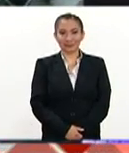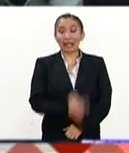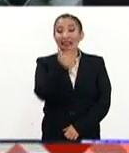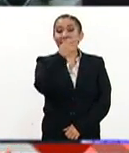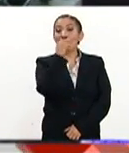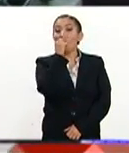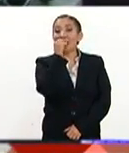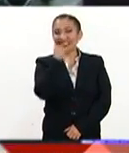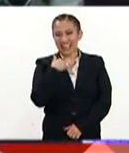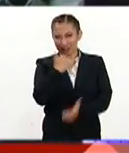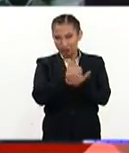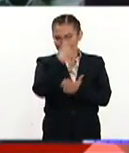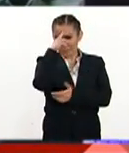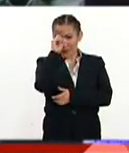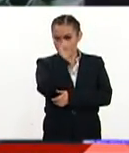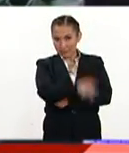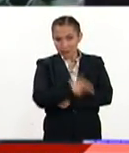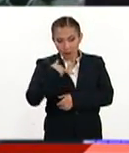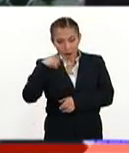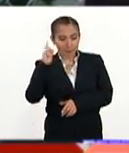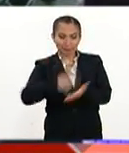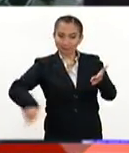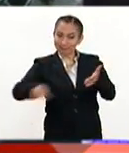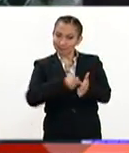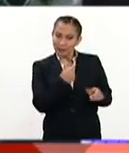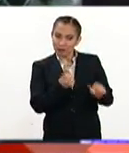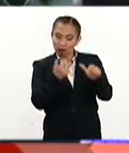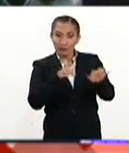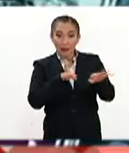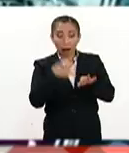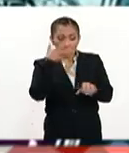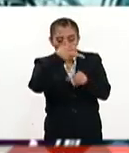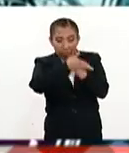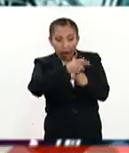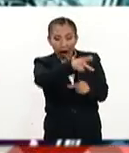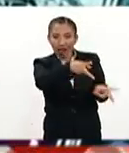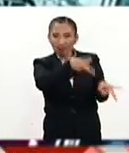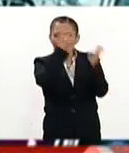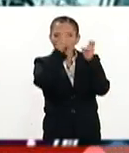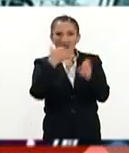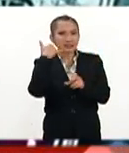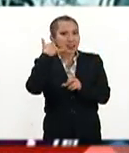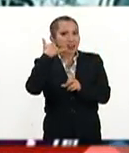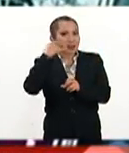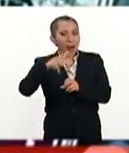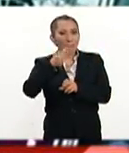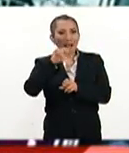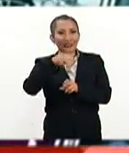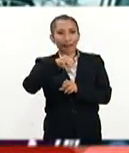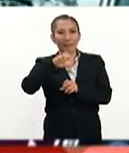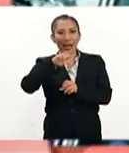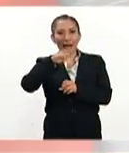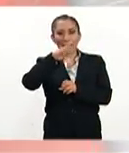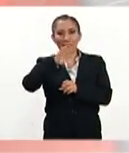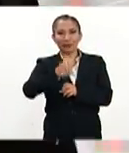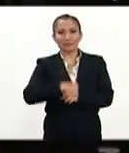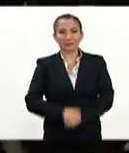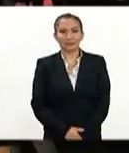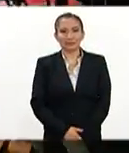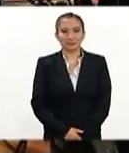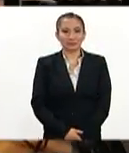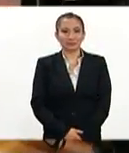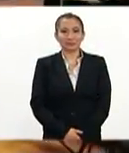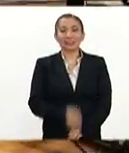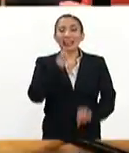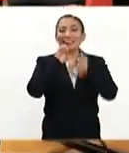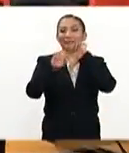7 policías de la Ciudad de México fueron suspendidos luego de ser grabados robando celulares en Plaza Meave.